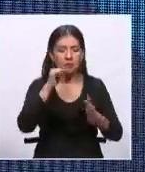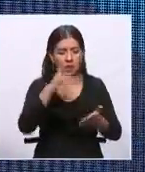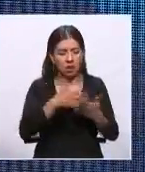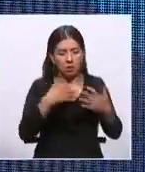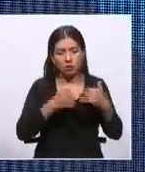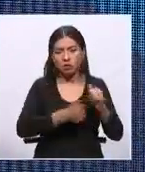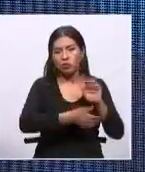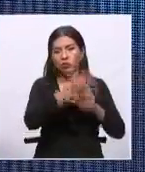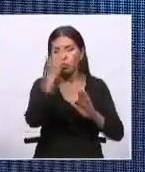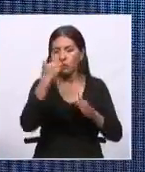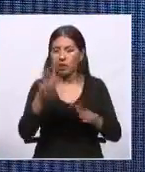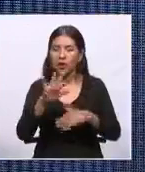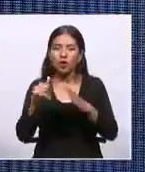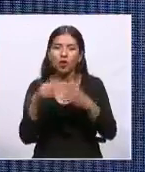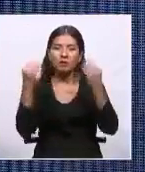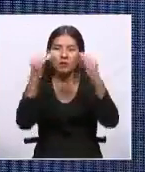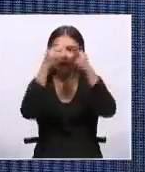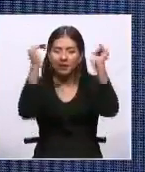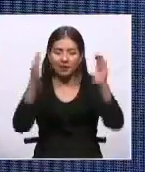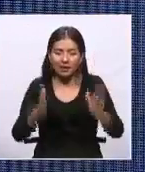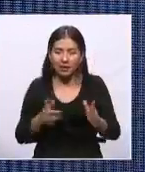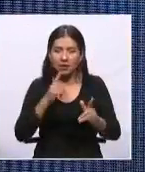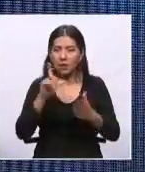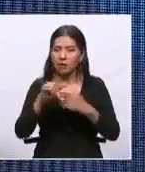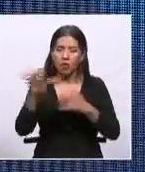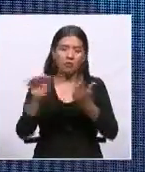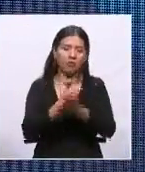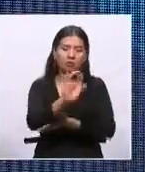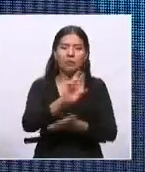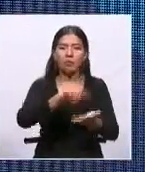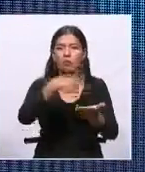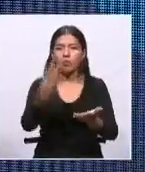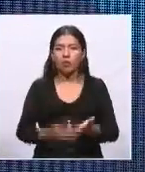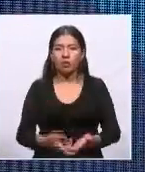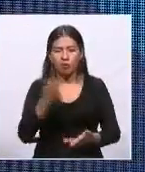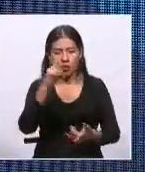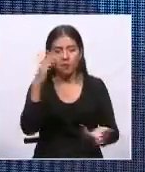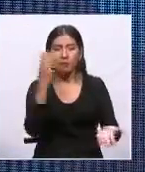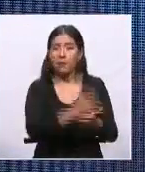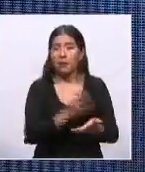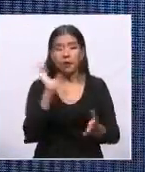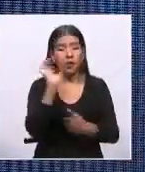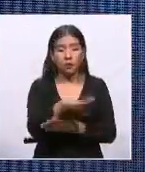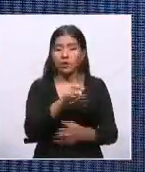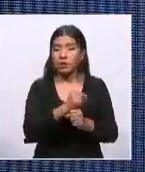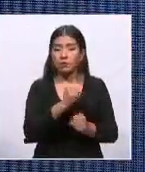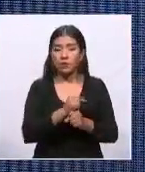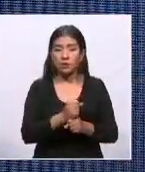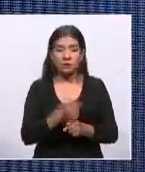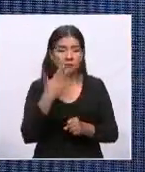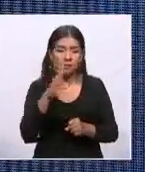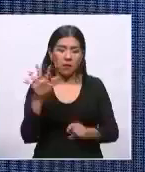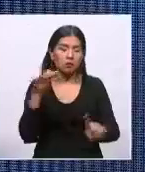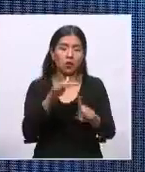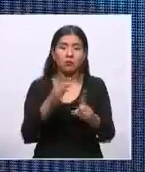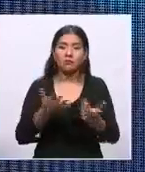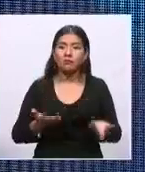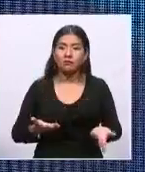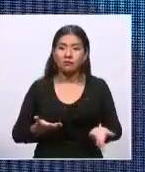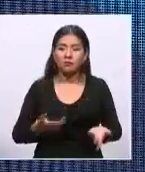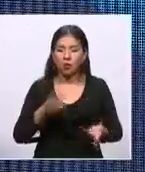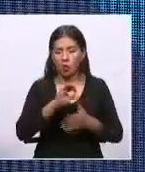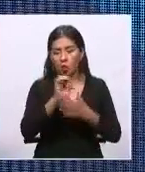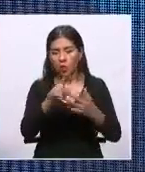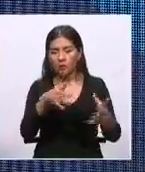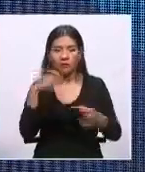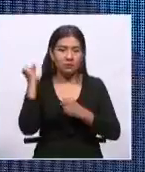vitrina de un puestito de venta que tiene. Y le dicen, tienes que parar a la fuerza porque si no te va a ir mal. O te vamos a